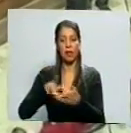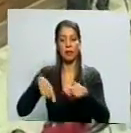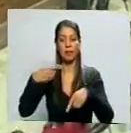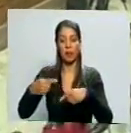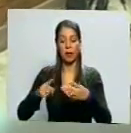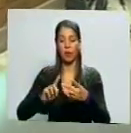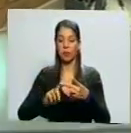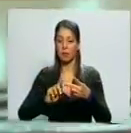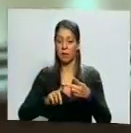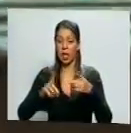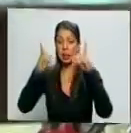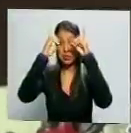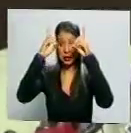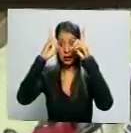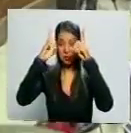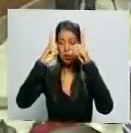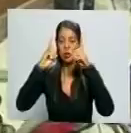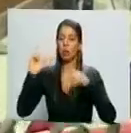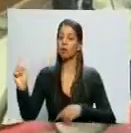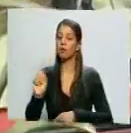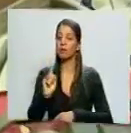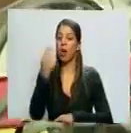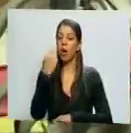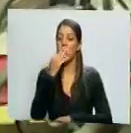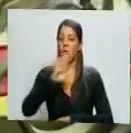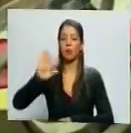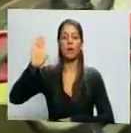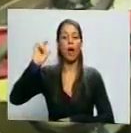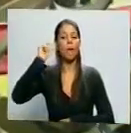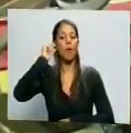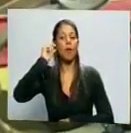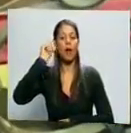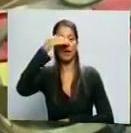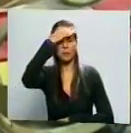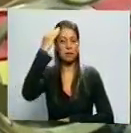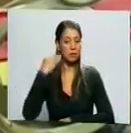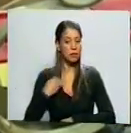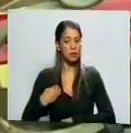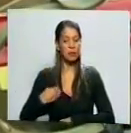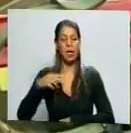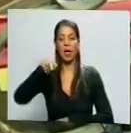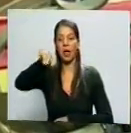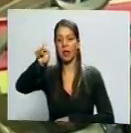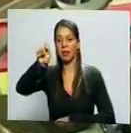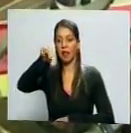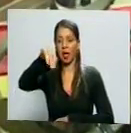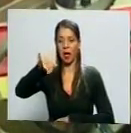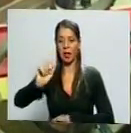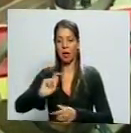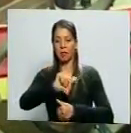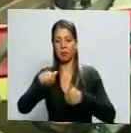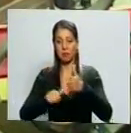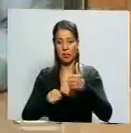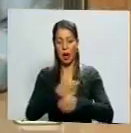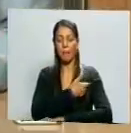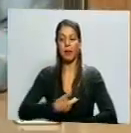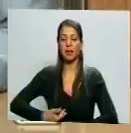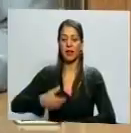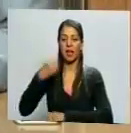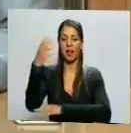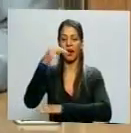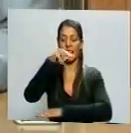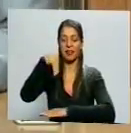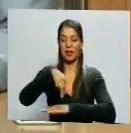la presidenta procedió a la juramentación de la ciudadana constituyente Tania Díaz como primera vicepresidenta de la Asamblea